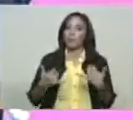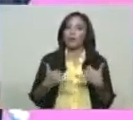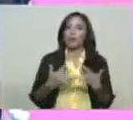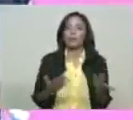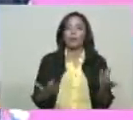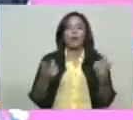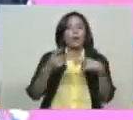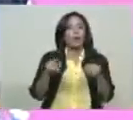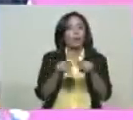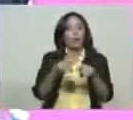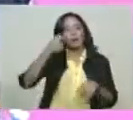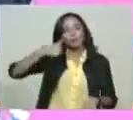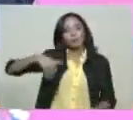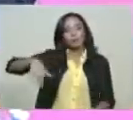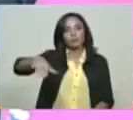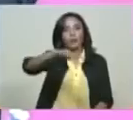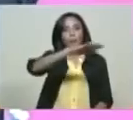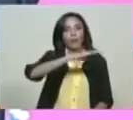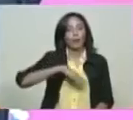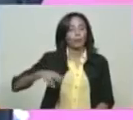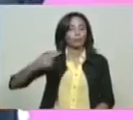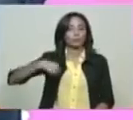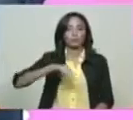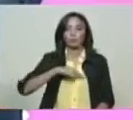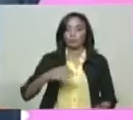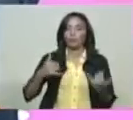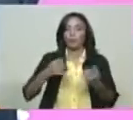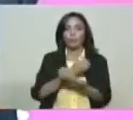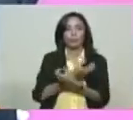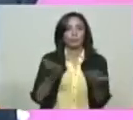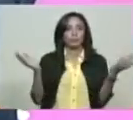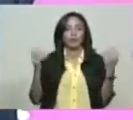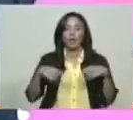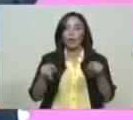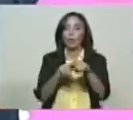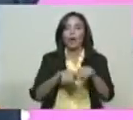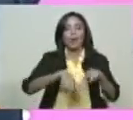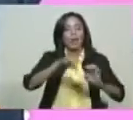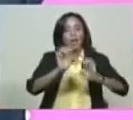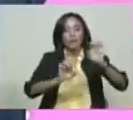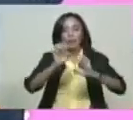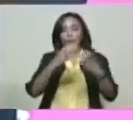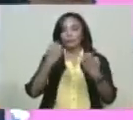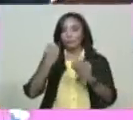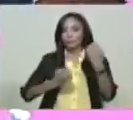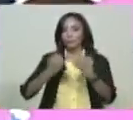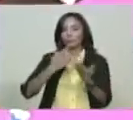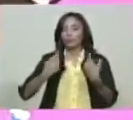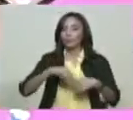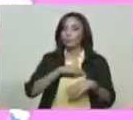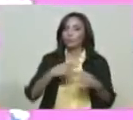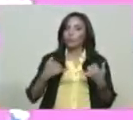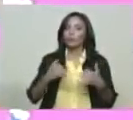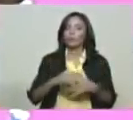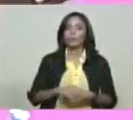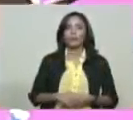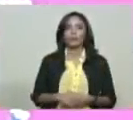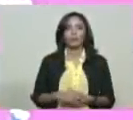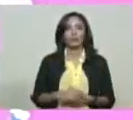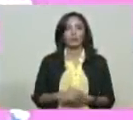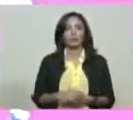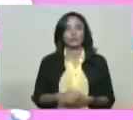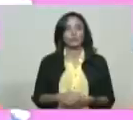como para todos nosotros, pues. Crítico y autocrítico, pero de verdad,